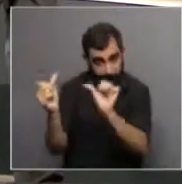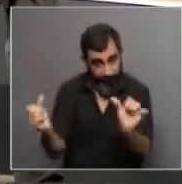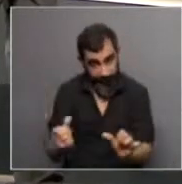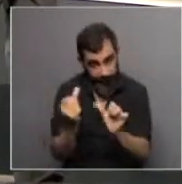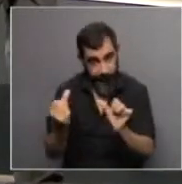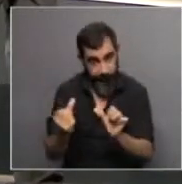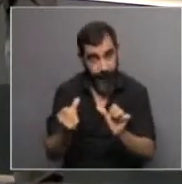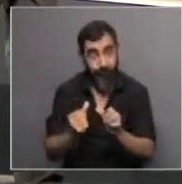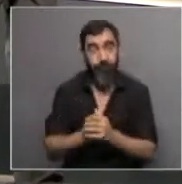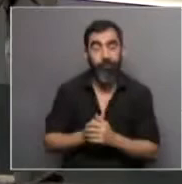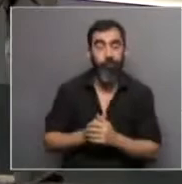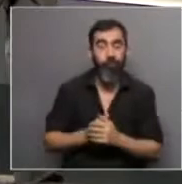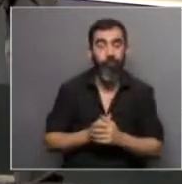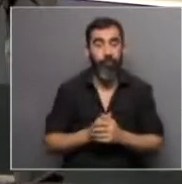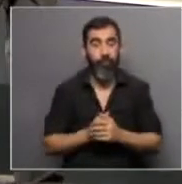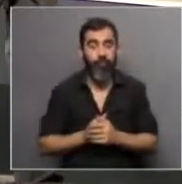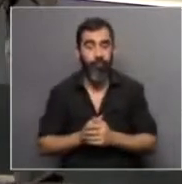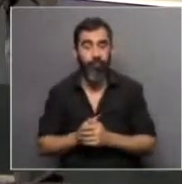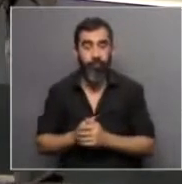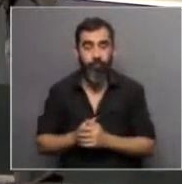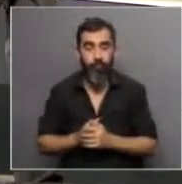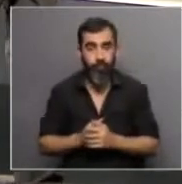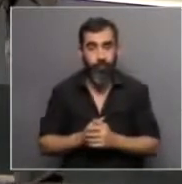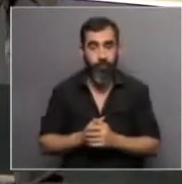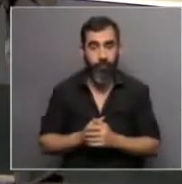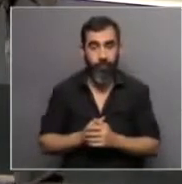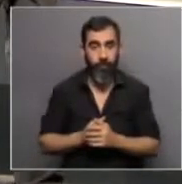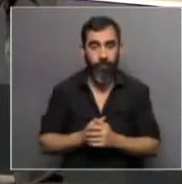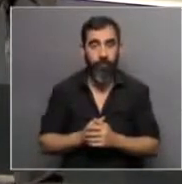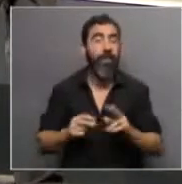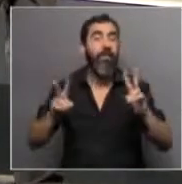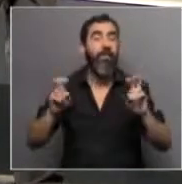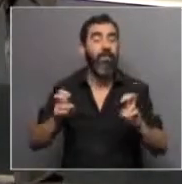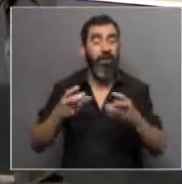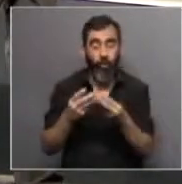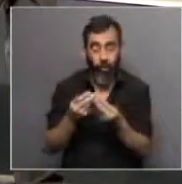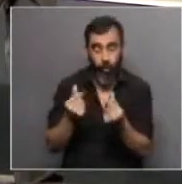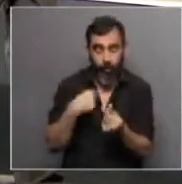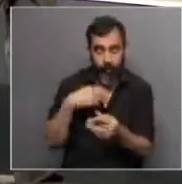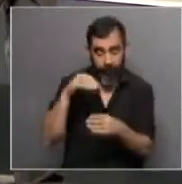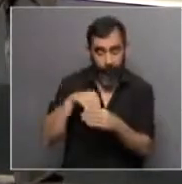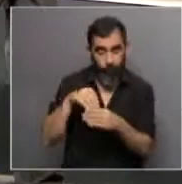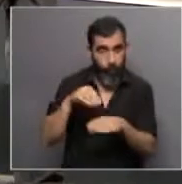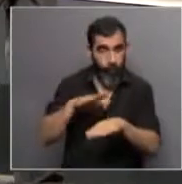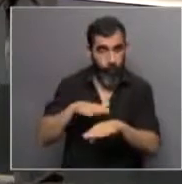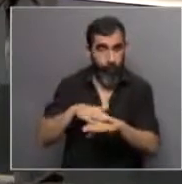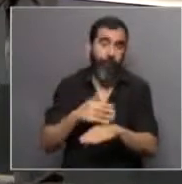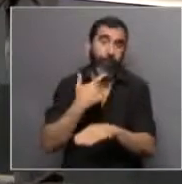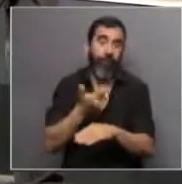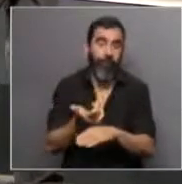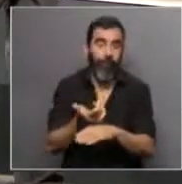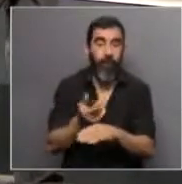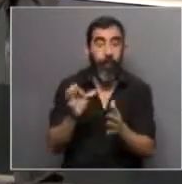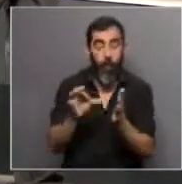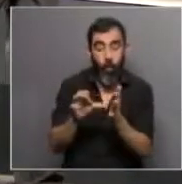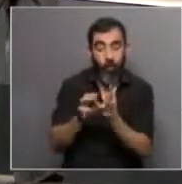distintos tipos de modalidades sensoriales, como acabo de decir, tiene que ver con los receptores que están involucrados. Es decir, los